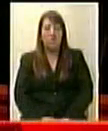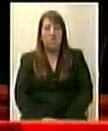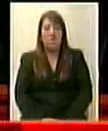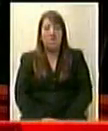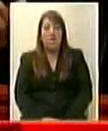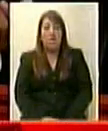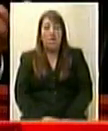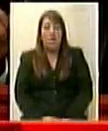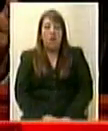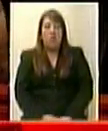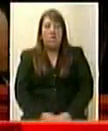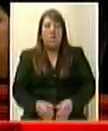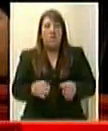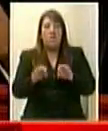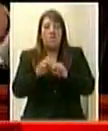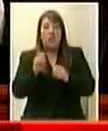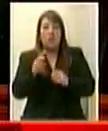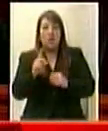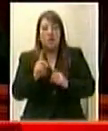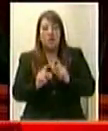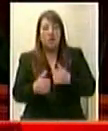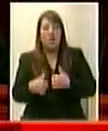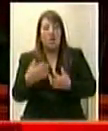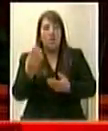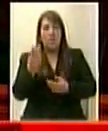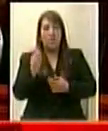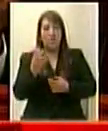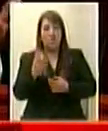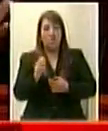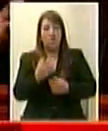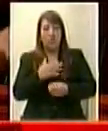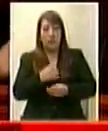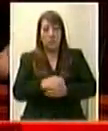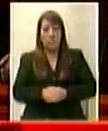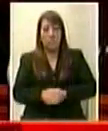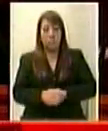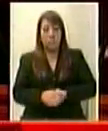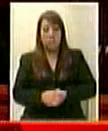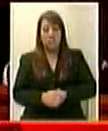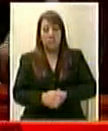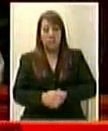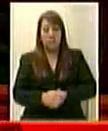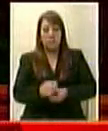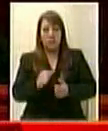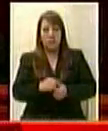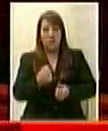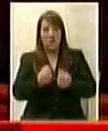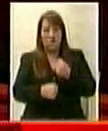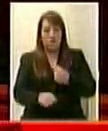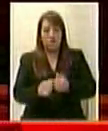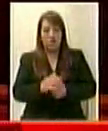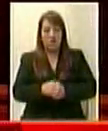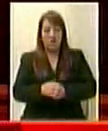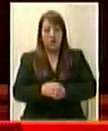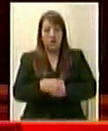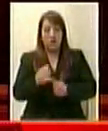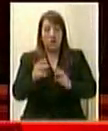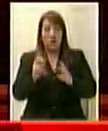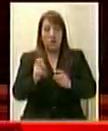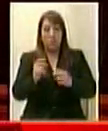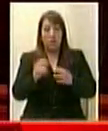decir, ellos tendrían que esperar algunos 20, 40 años, ni qué decir, los hijos. Hay un